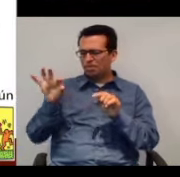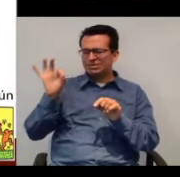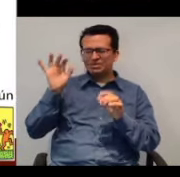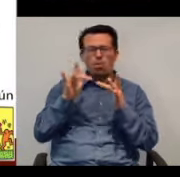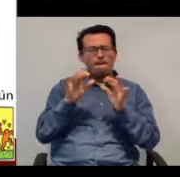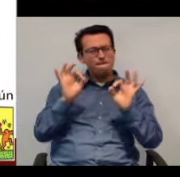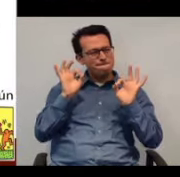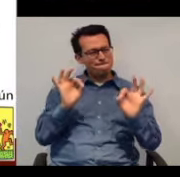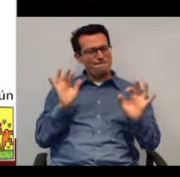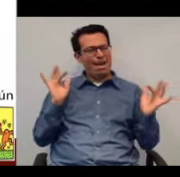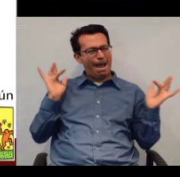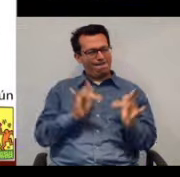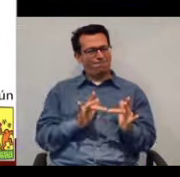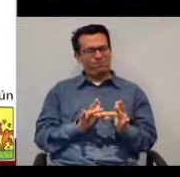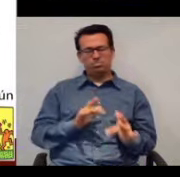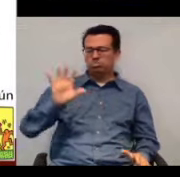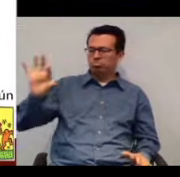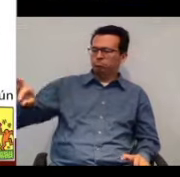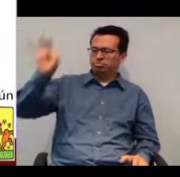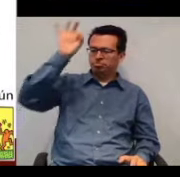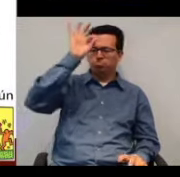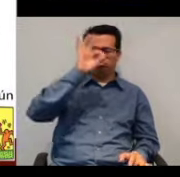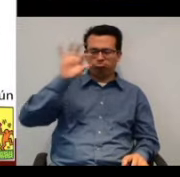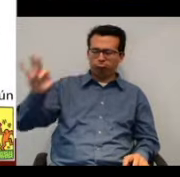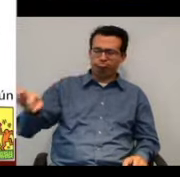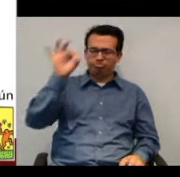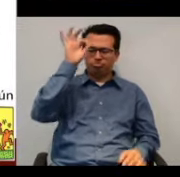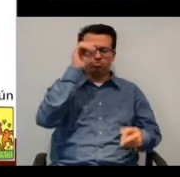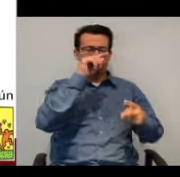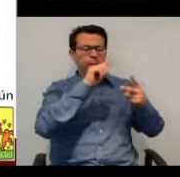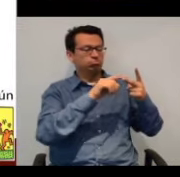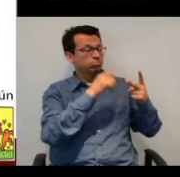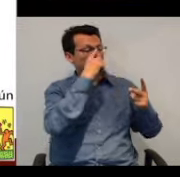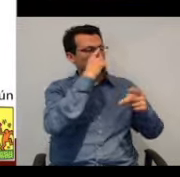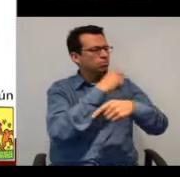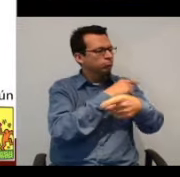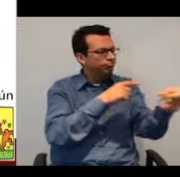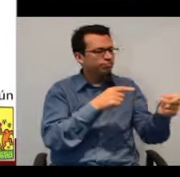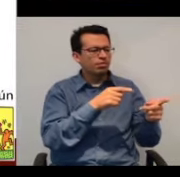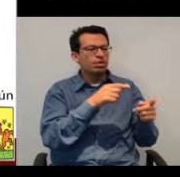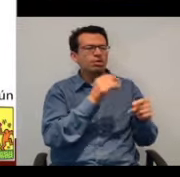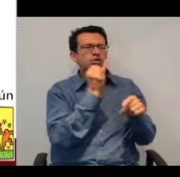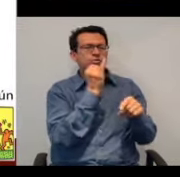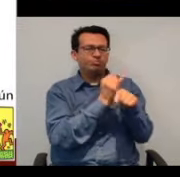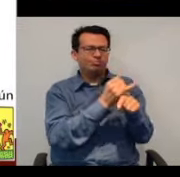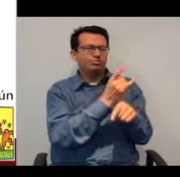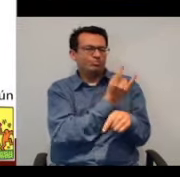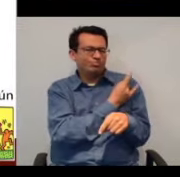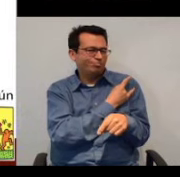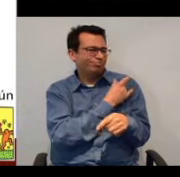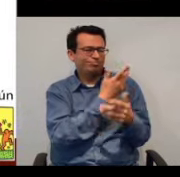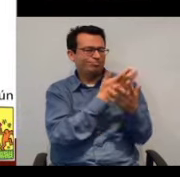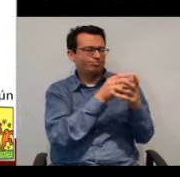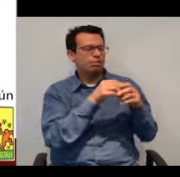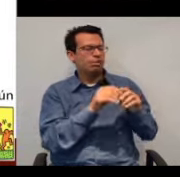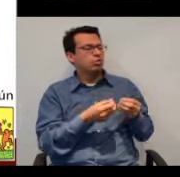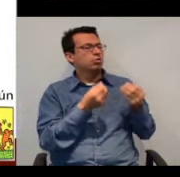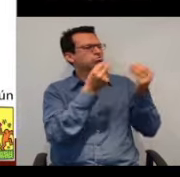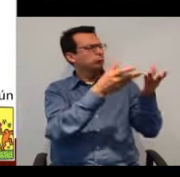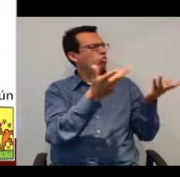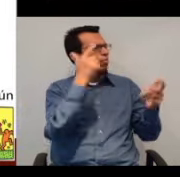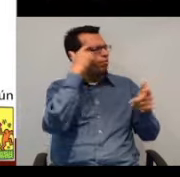poder examinar y para poder ayudar a las IES a entender cómo están funcionando sus propios procesos de